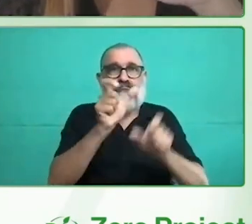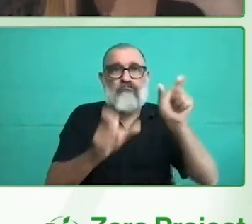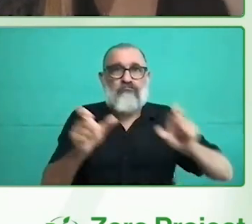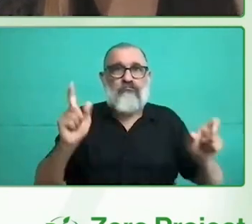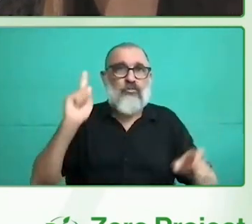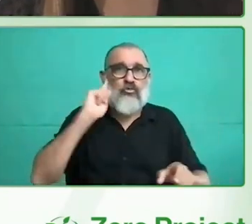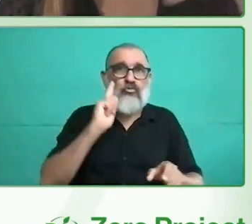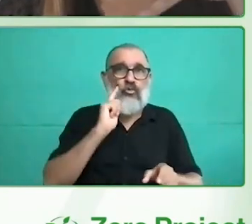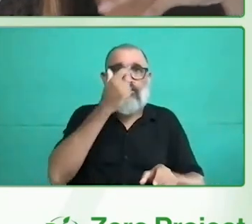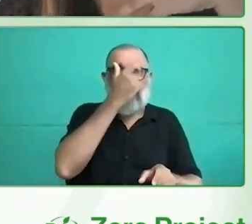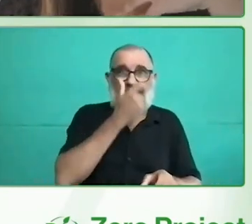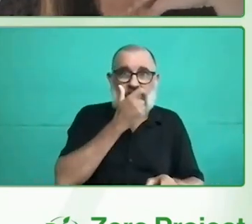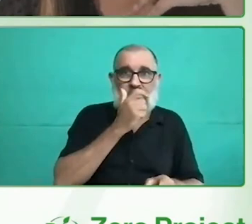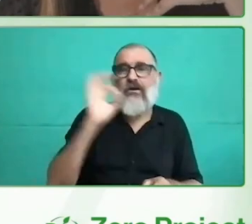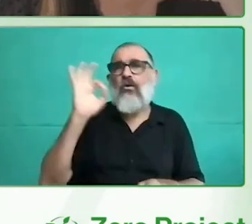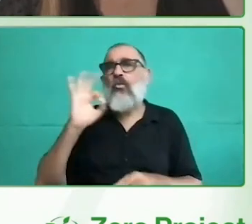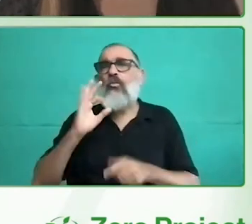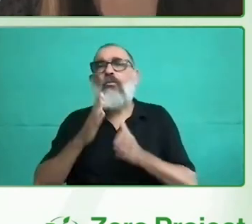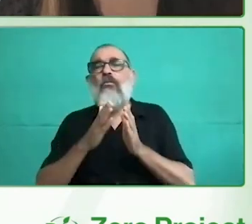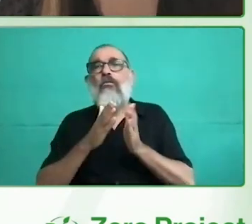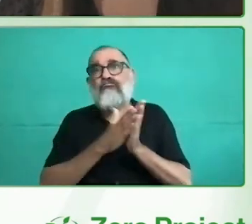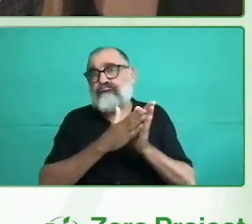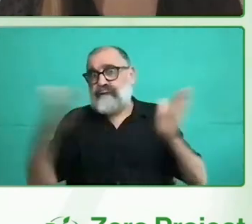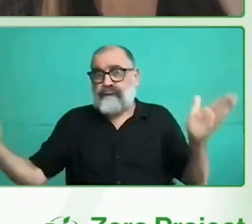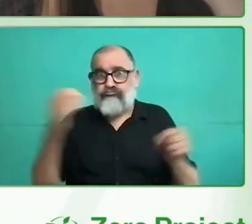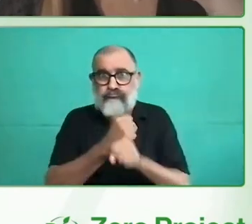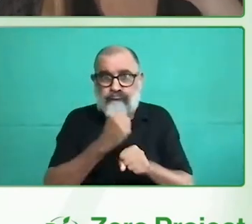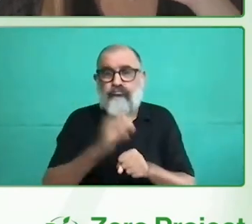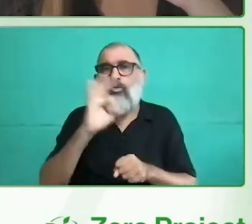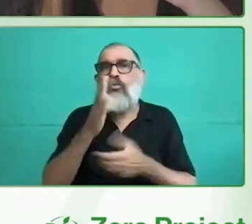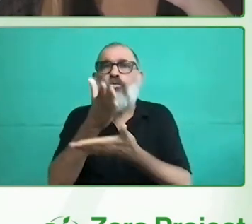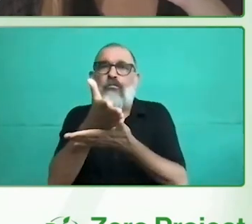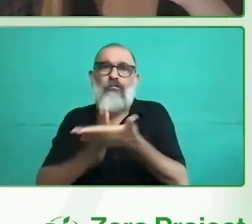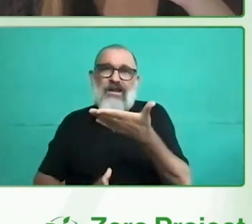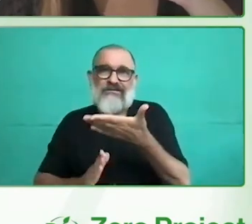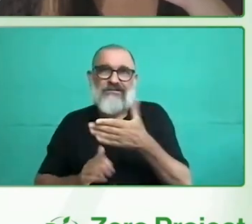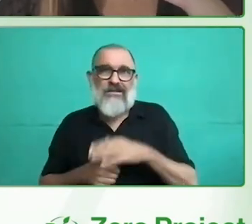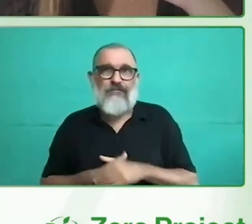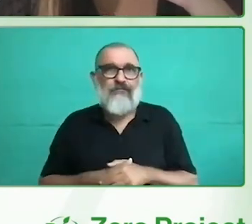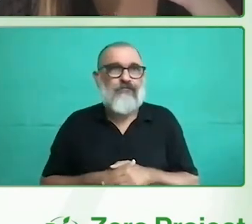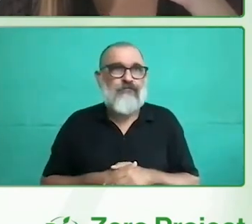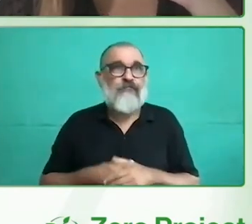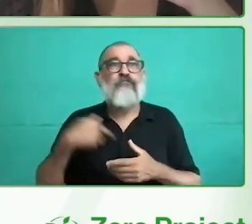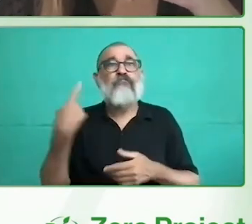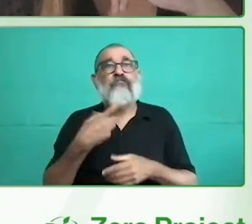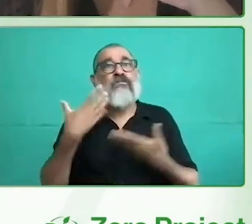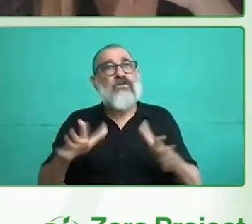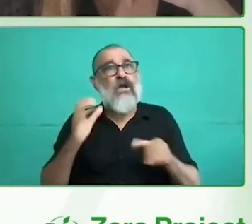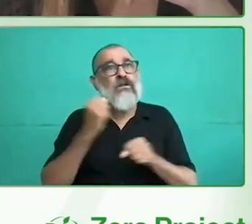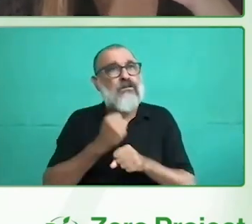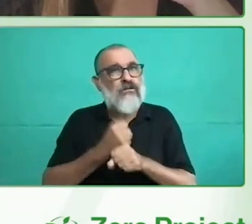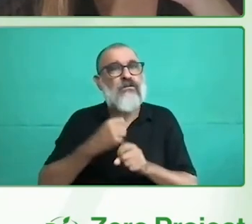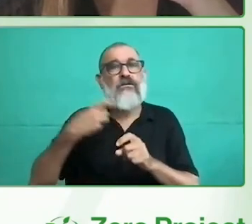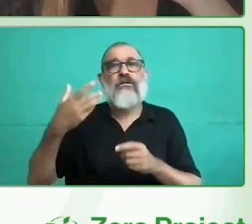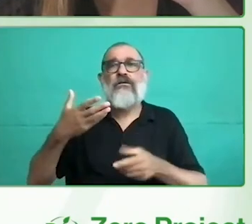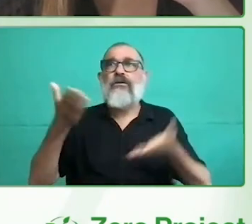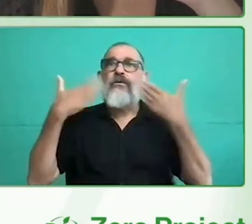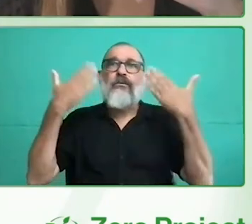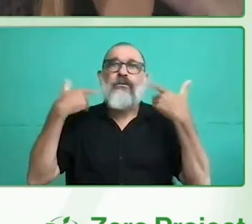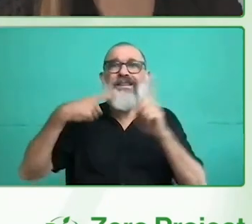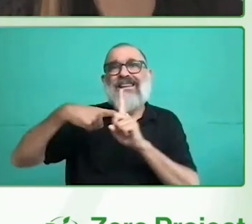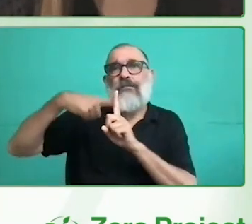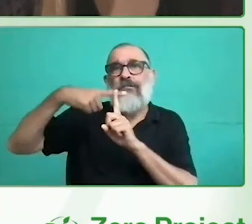previo, identificación de los ambientes, equipos, utensilios y la repetición de técnicas. Siguiente, por